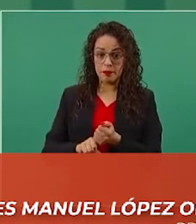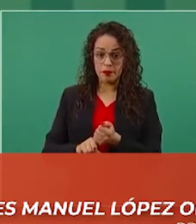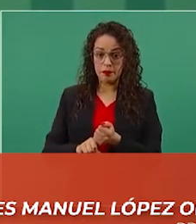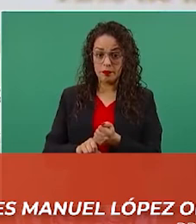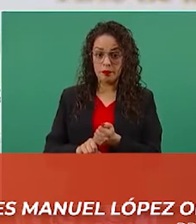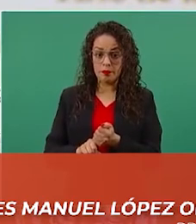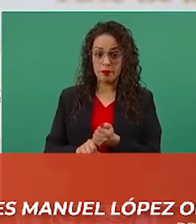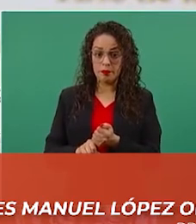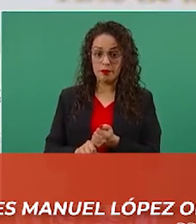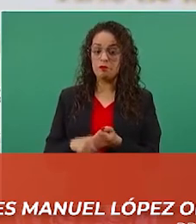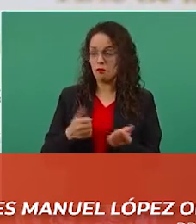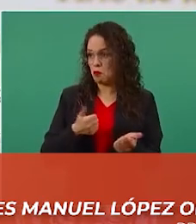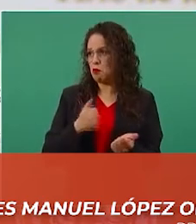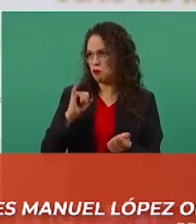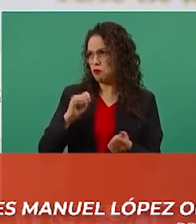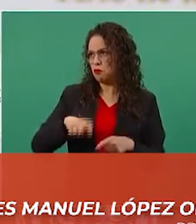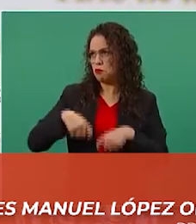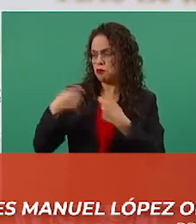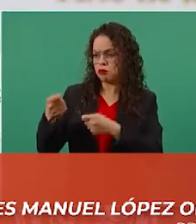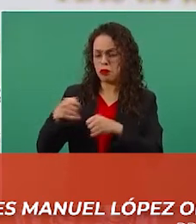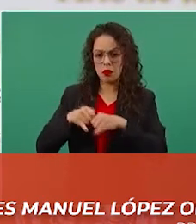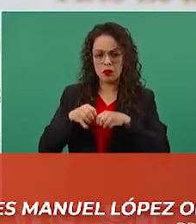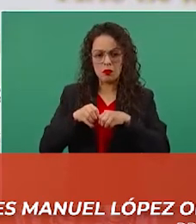pues envió la información